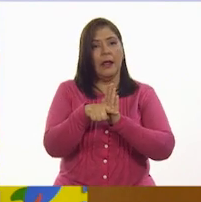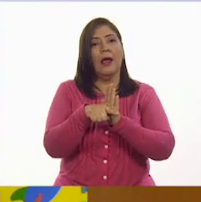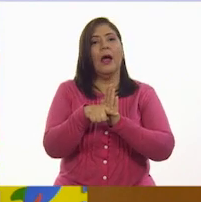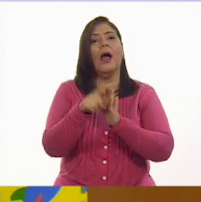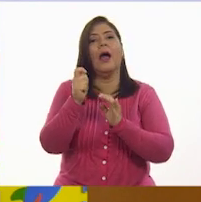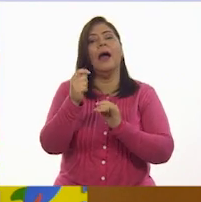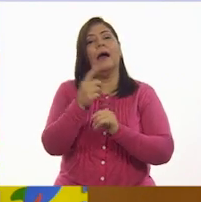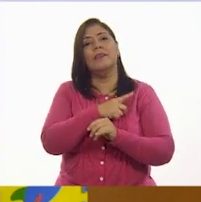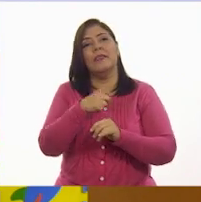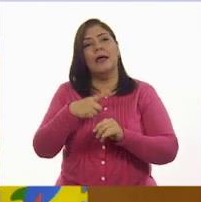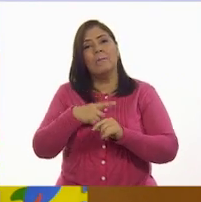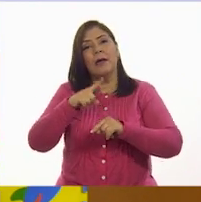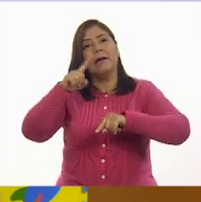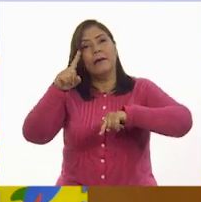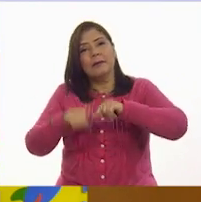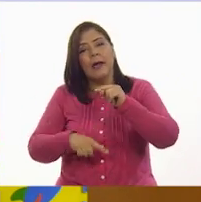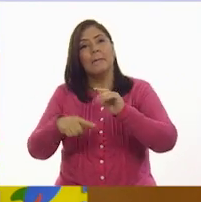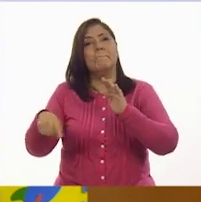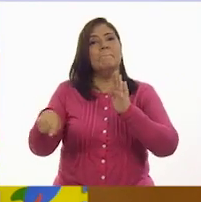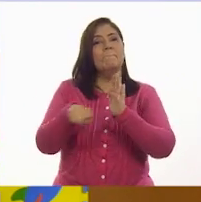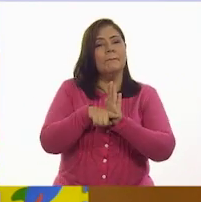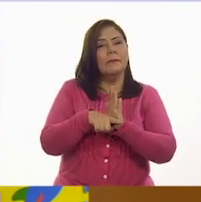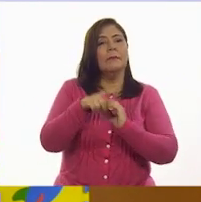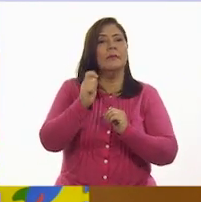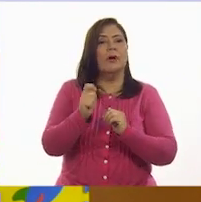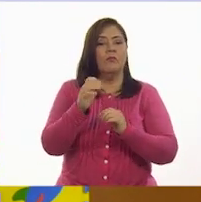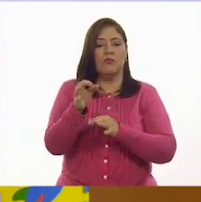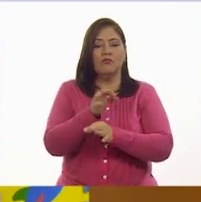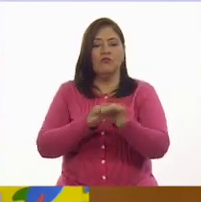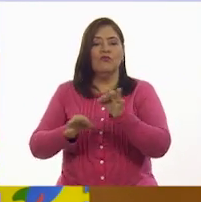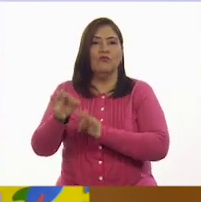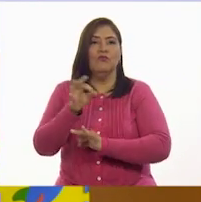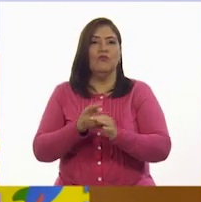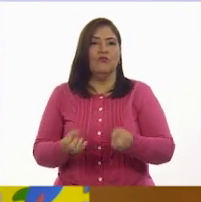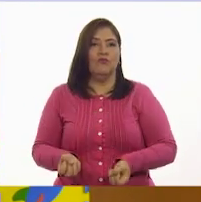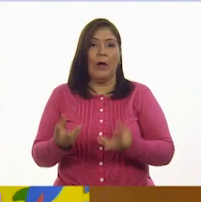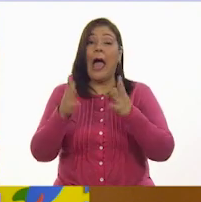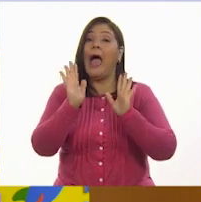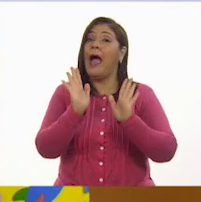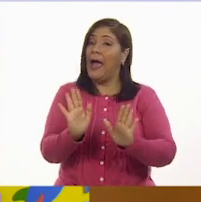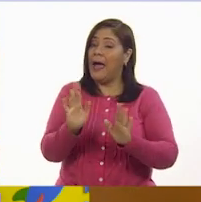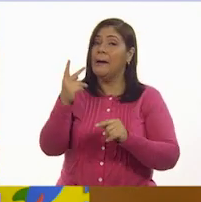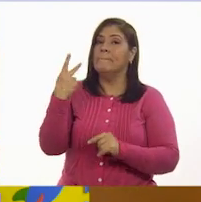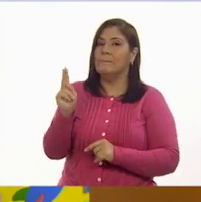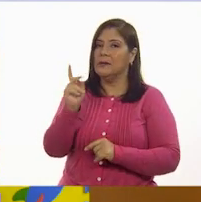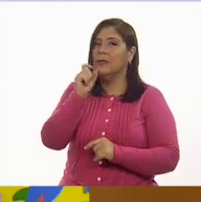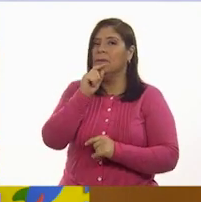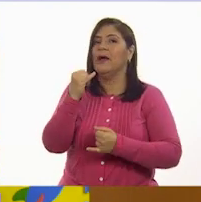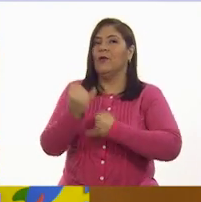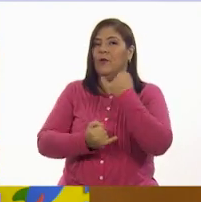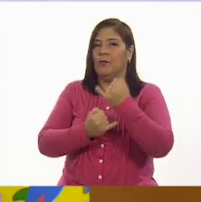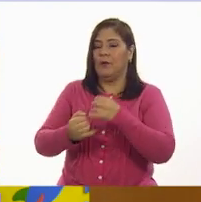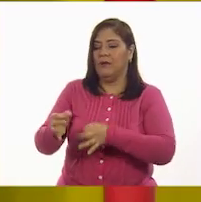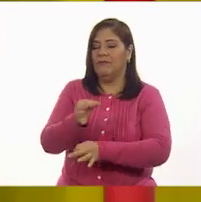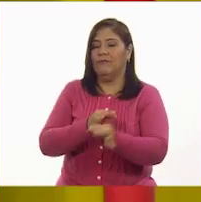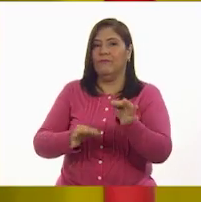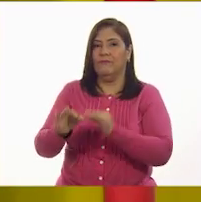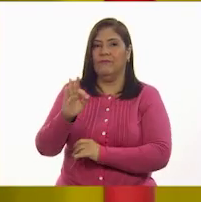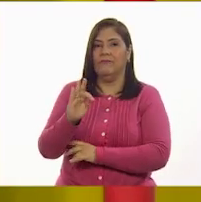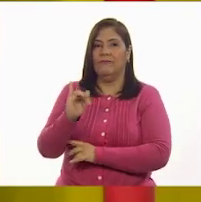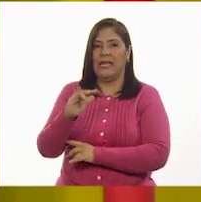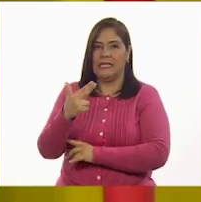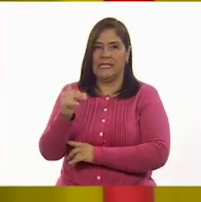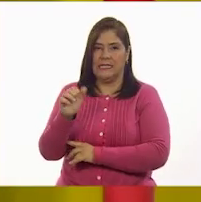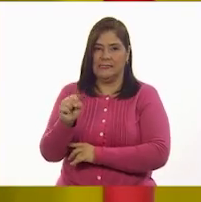restar cantidad de fichas de las que tú ya tienes. Ah, porque no te he dicho que también vamos a jugar con fichas. ¿Otra vez con fichas?